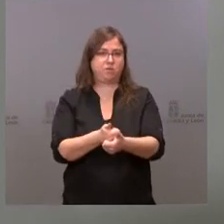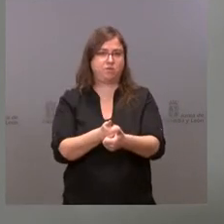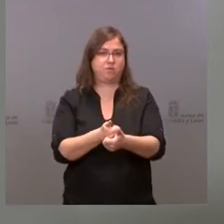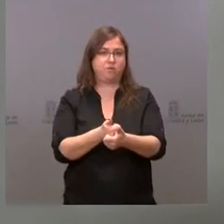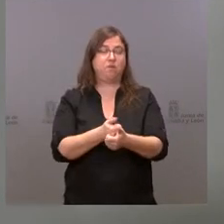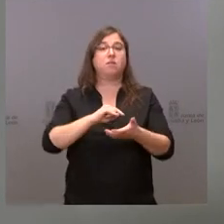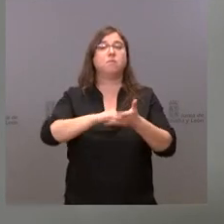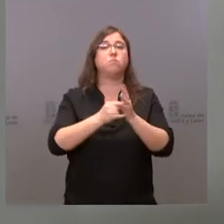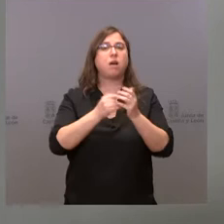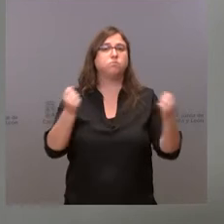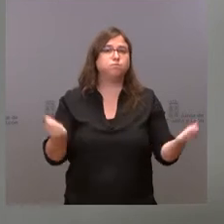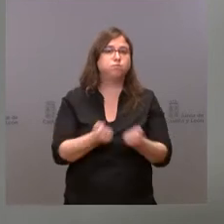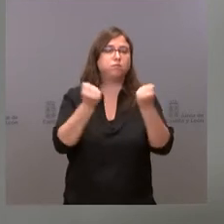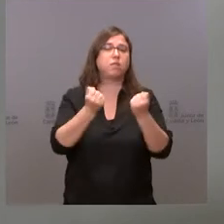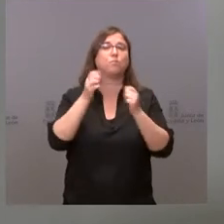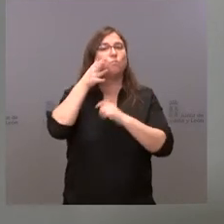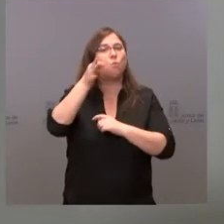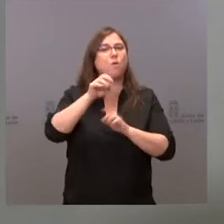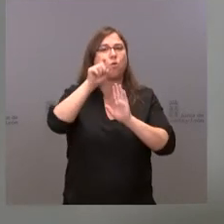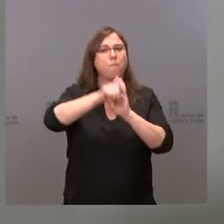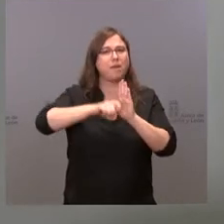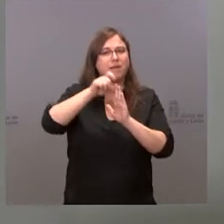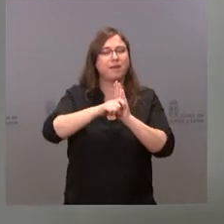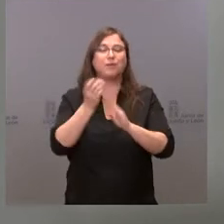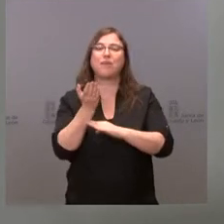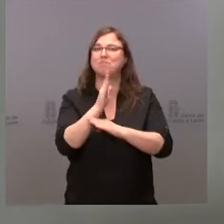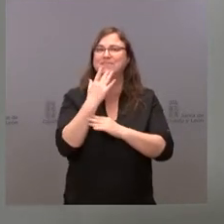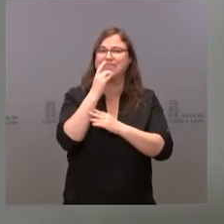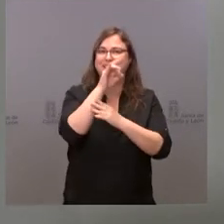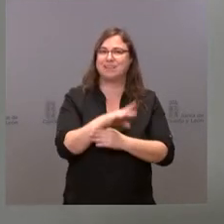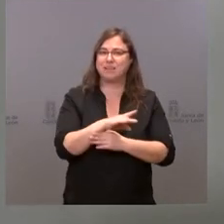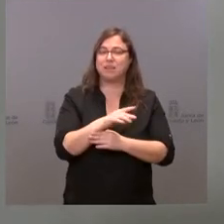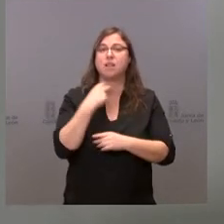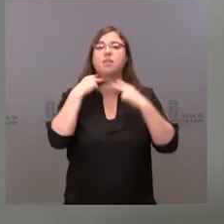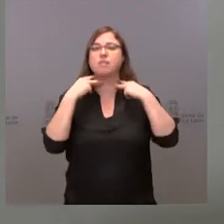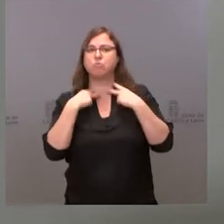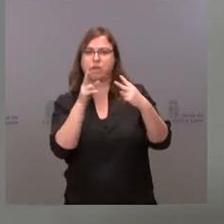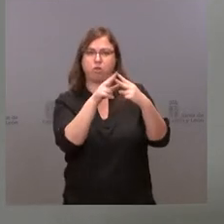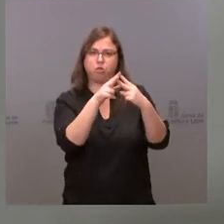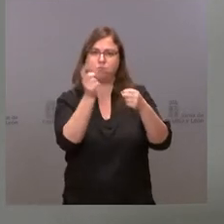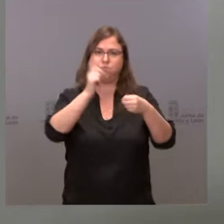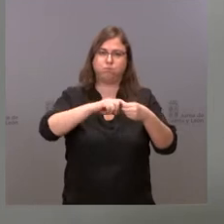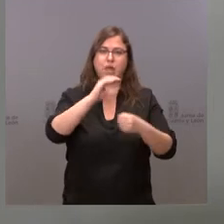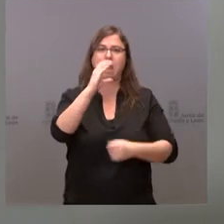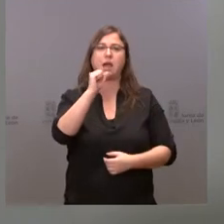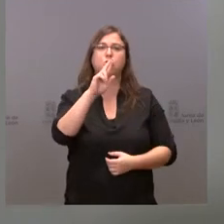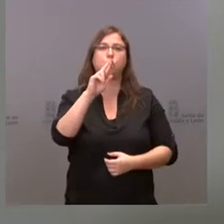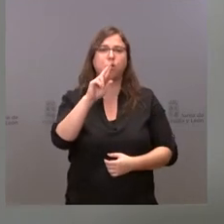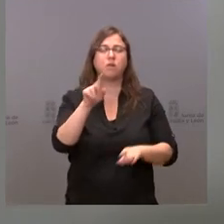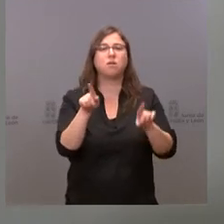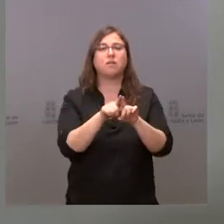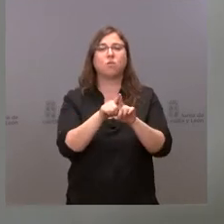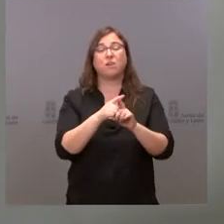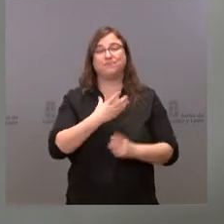plan de dinamización de municipios mineros que están representados allí ambas diputaciones provinciales con los representantes